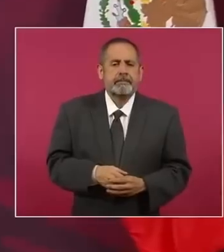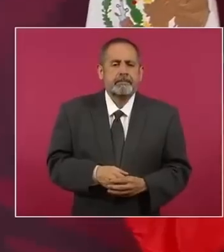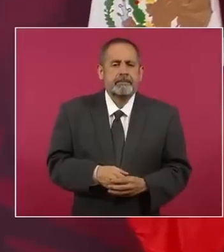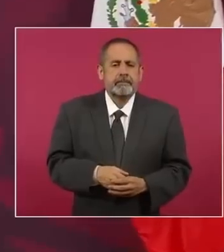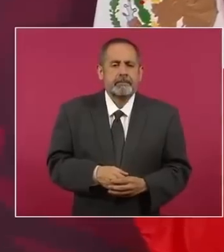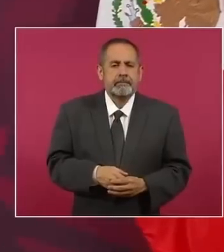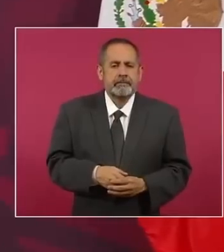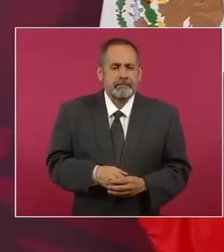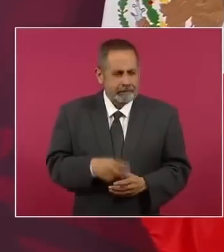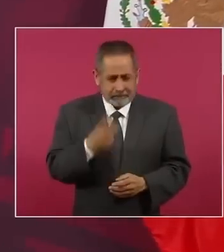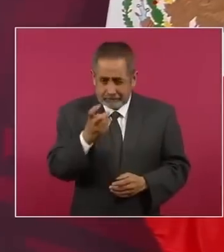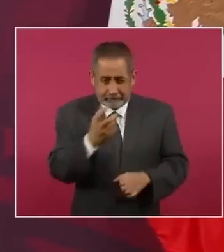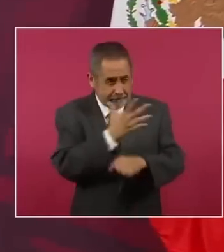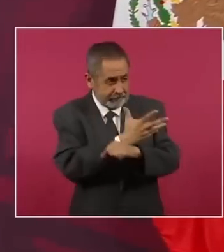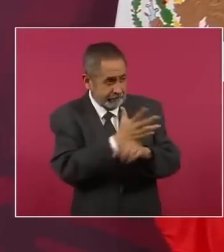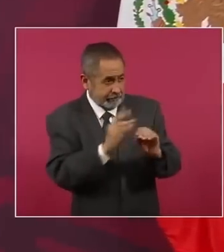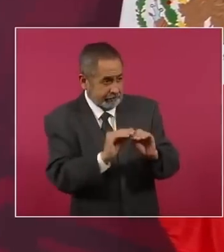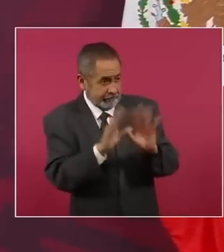Esa es la transparencia.